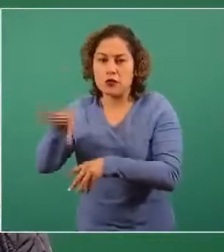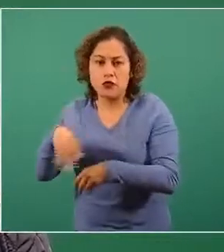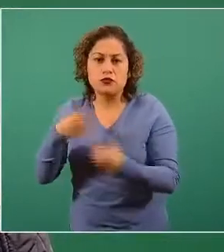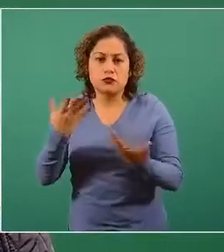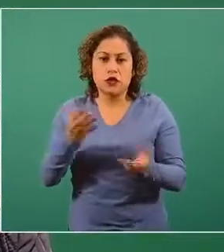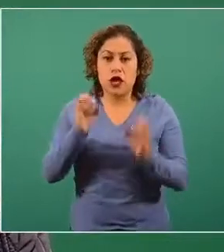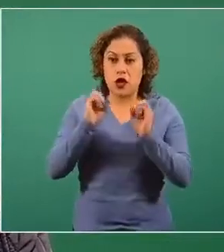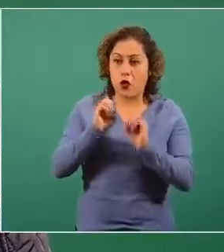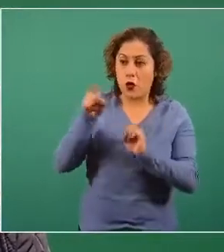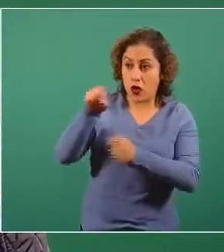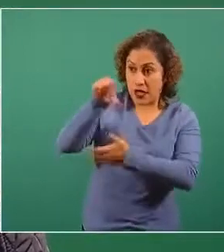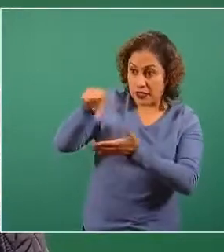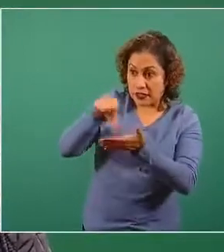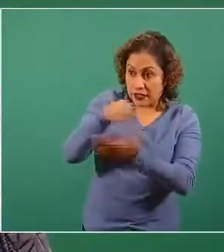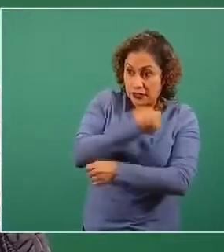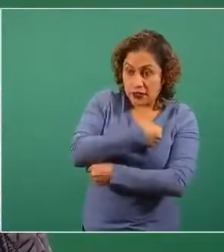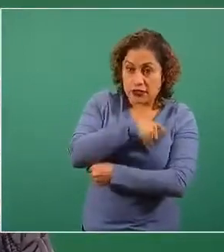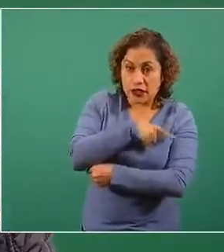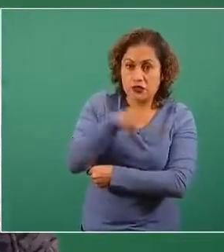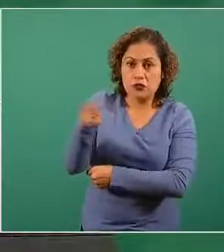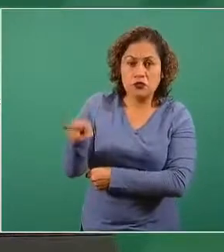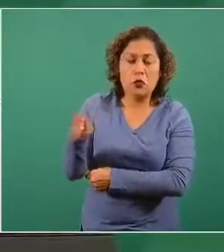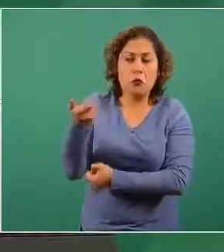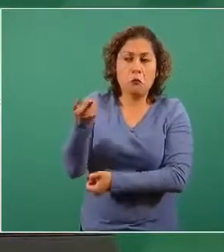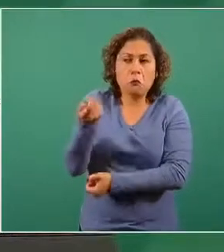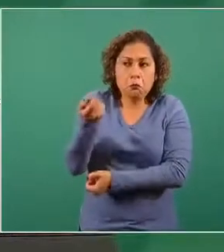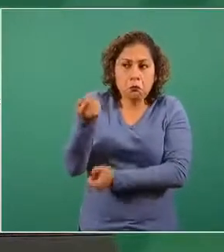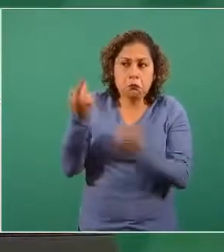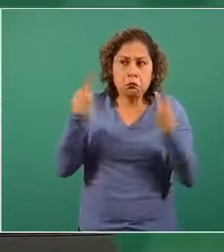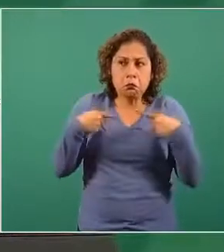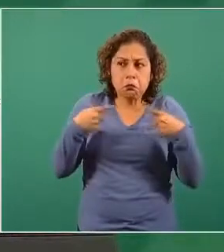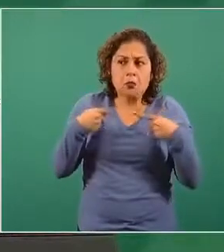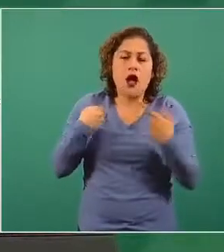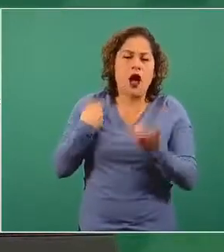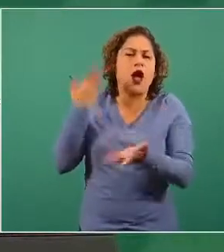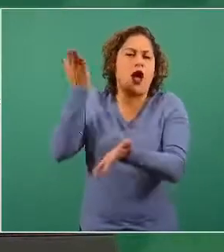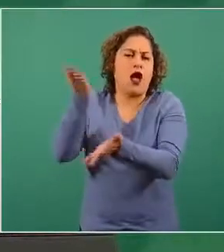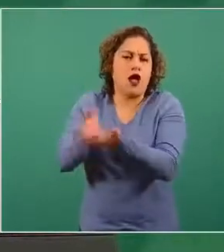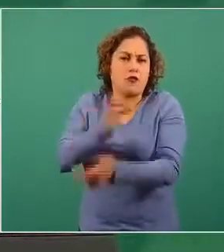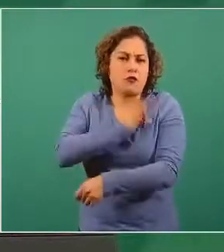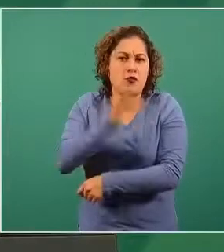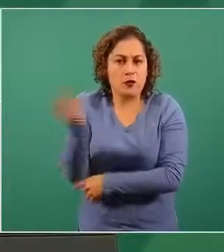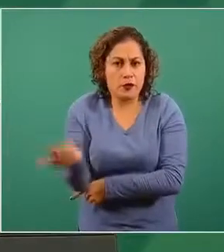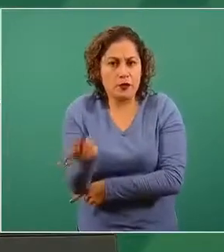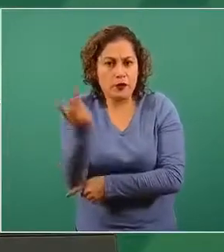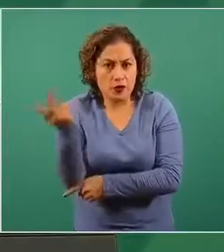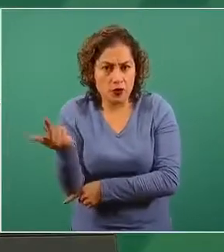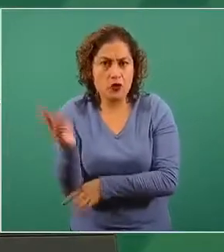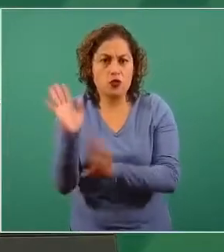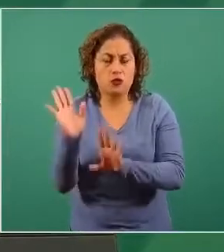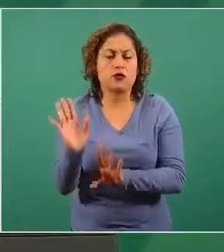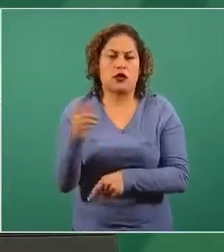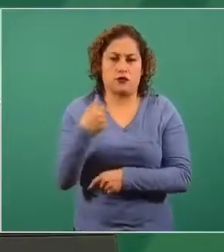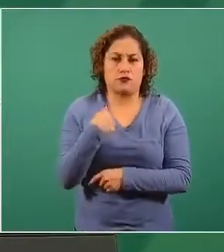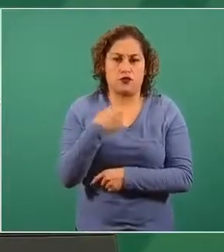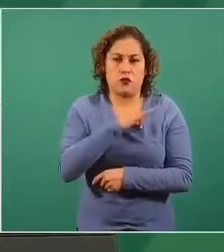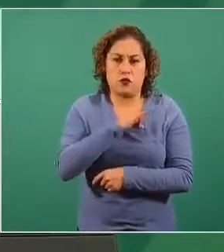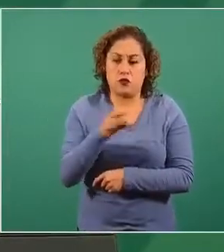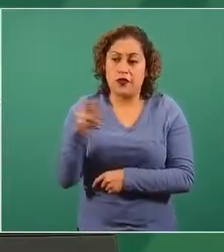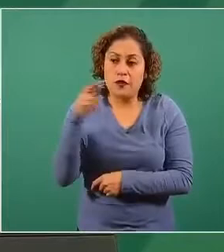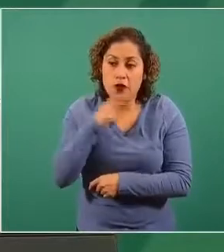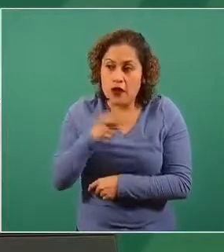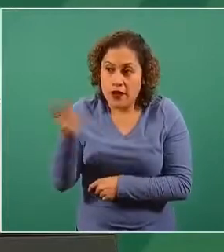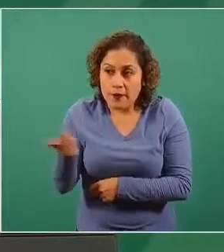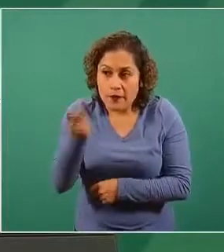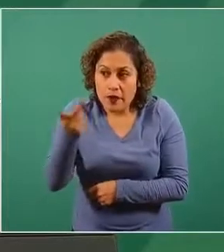tiene mucha gente y quisiera yo preguntar, acercarme, hacer una pregunta puntual y retirarme a mi